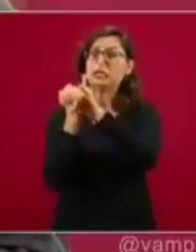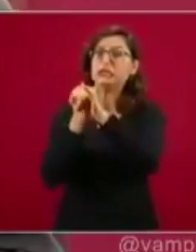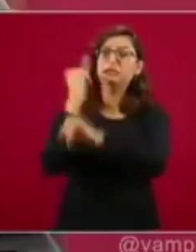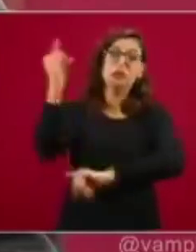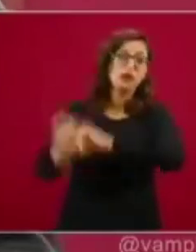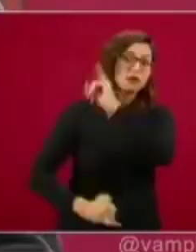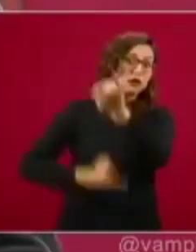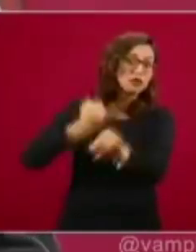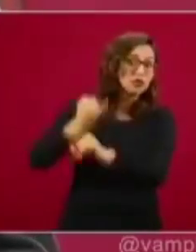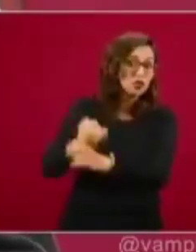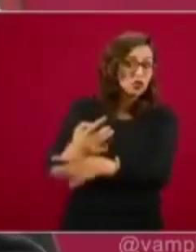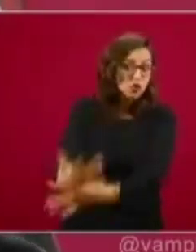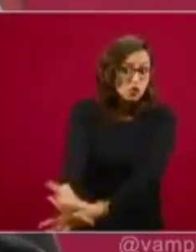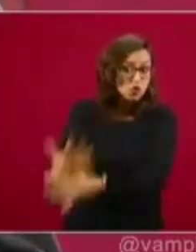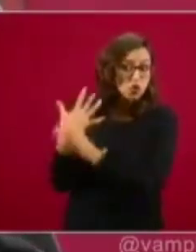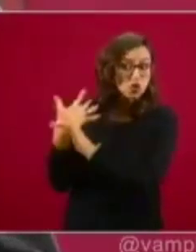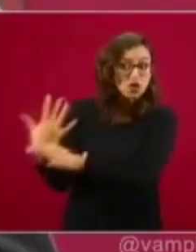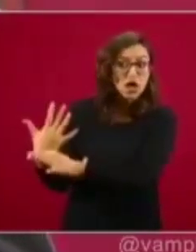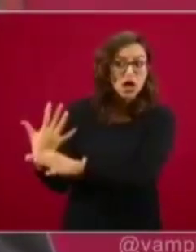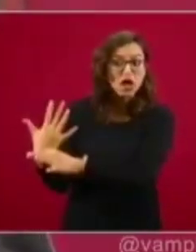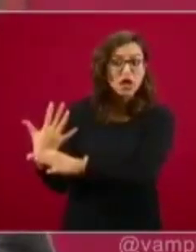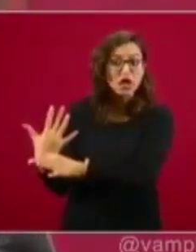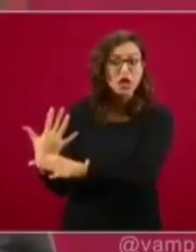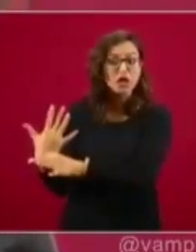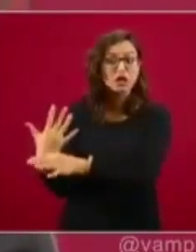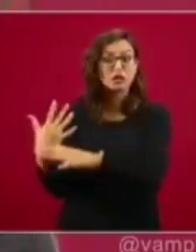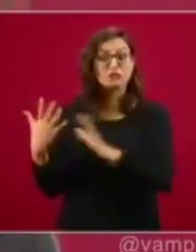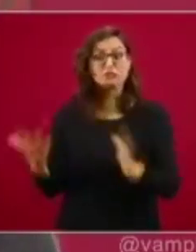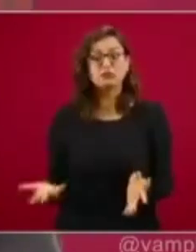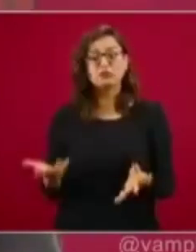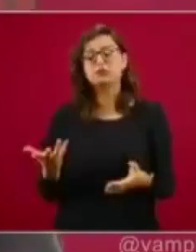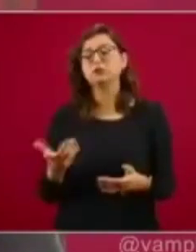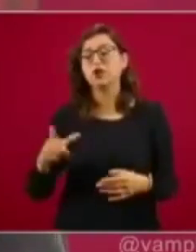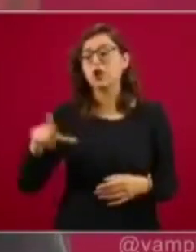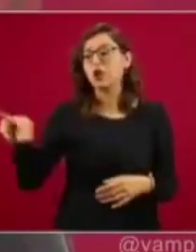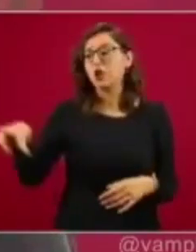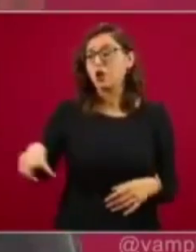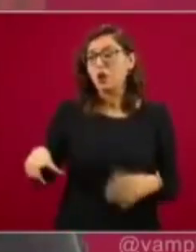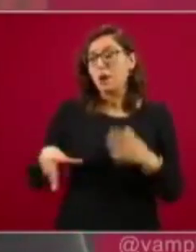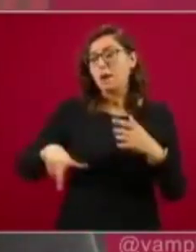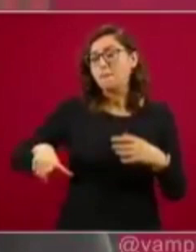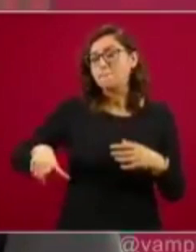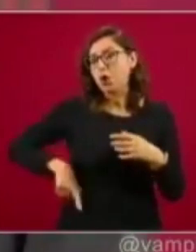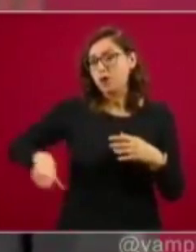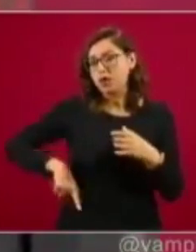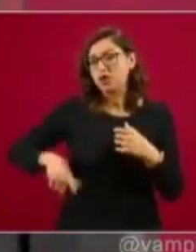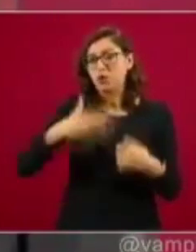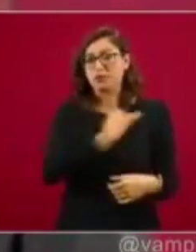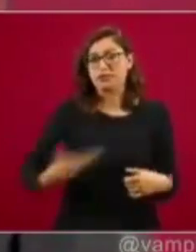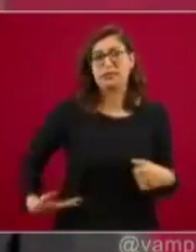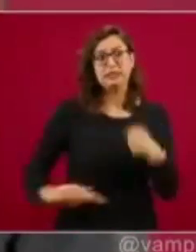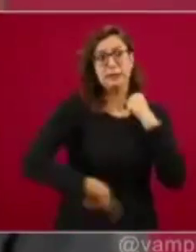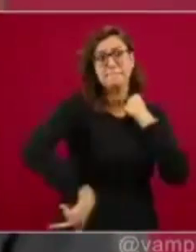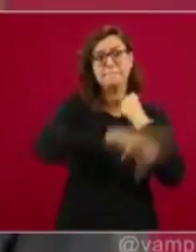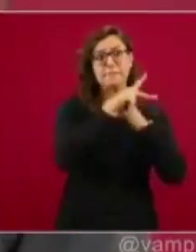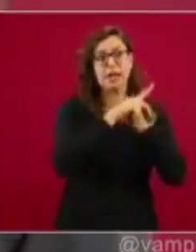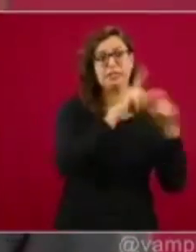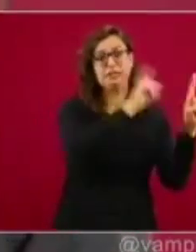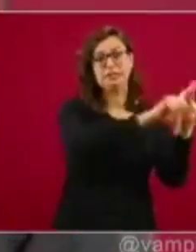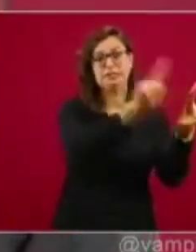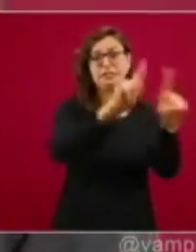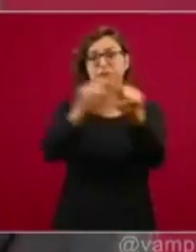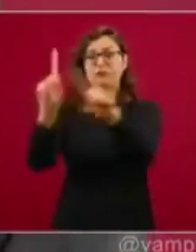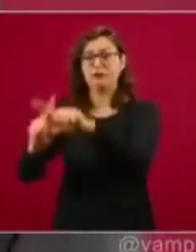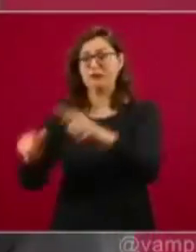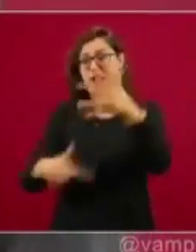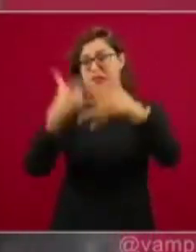en donde se mide a los jefes de estados de los países. Estoy en